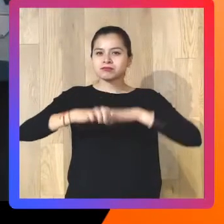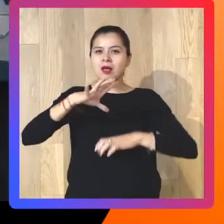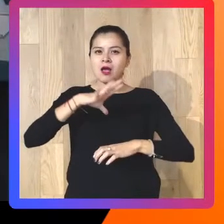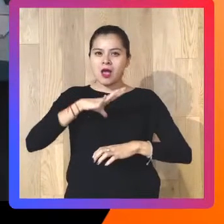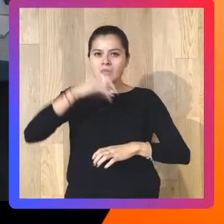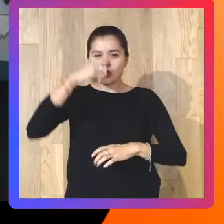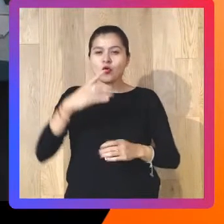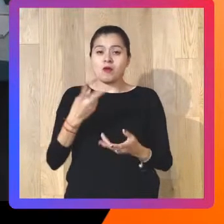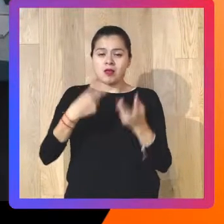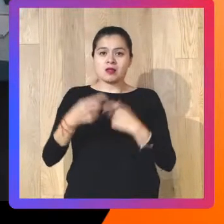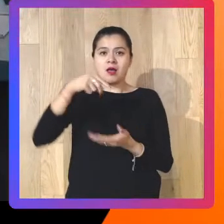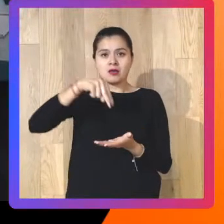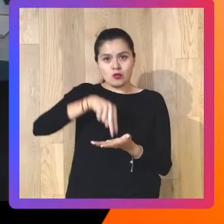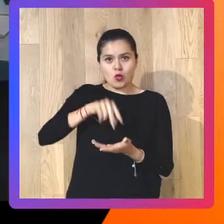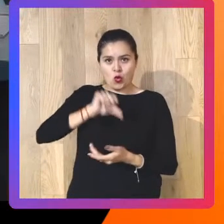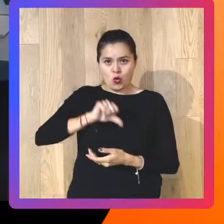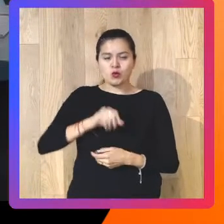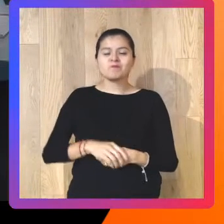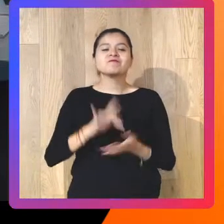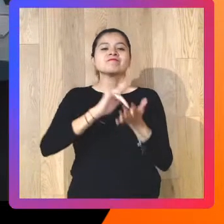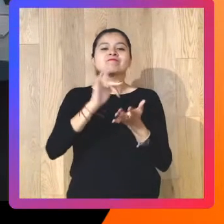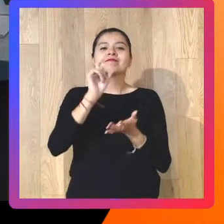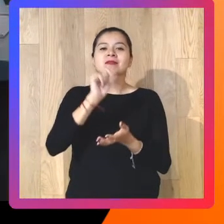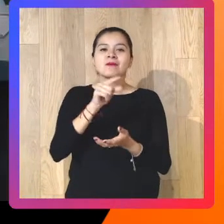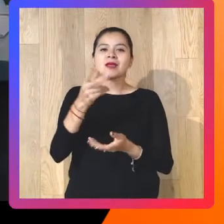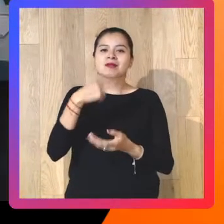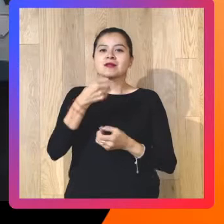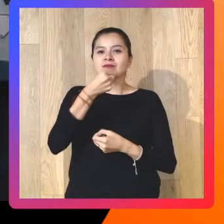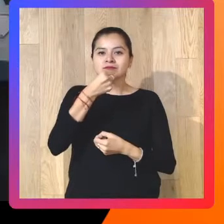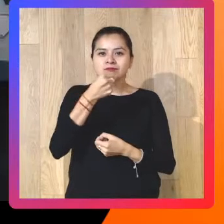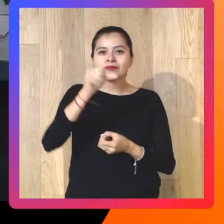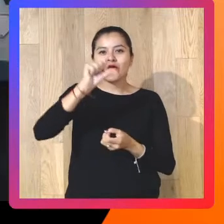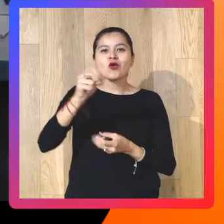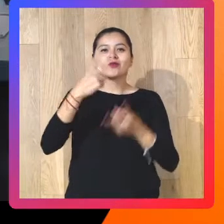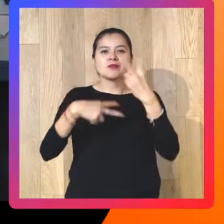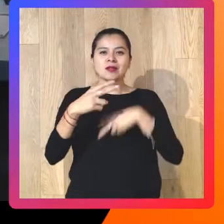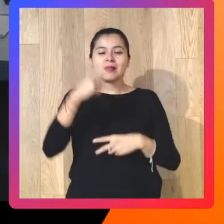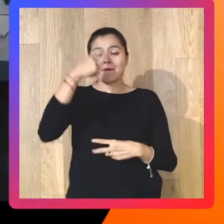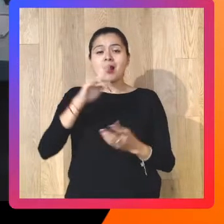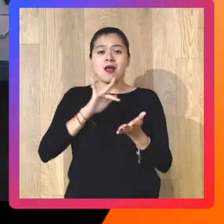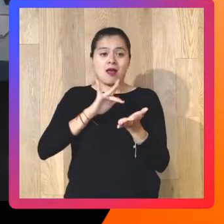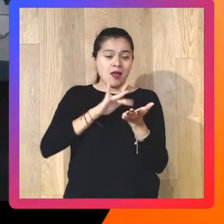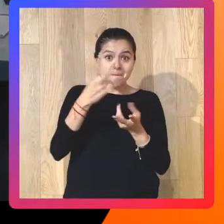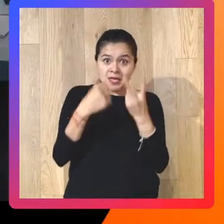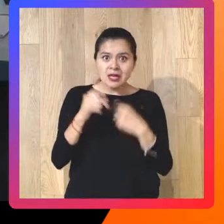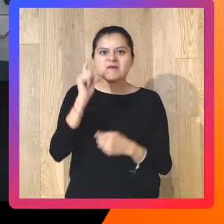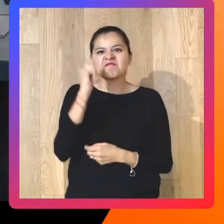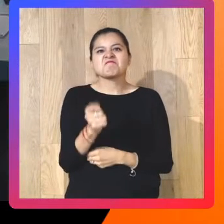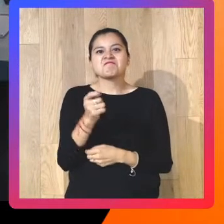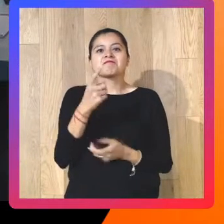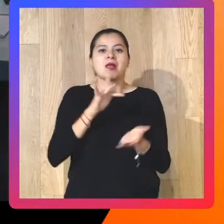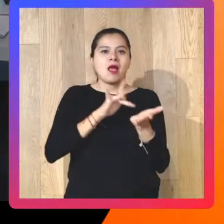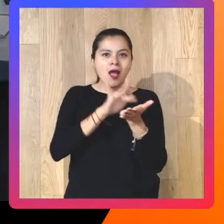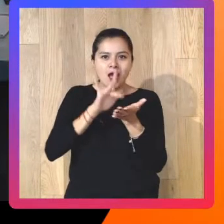su presencia, y también agradecer, como bien decías, a los medios de comunicación que hoy nos van a apoyar con esta